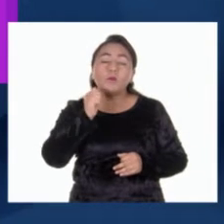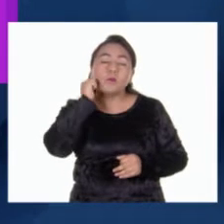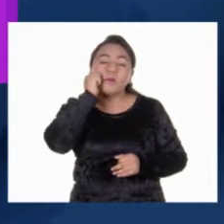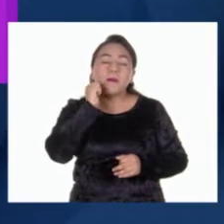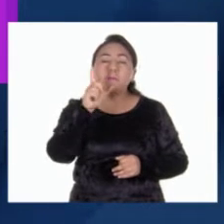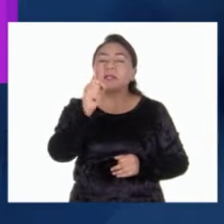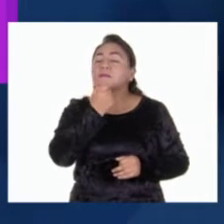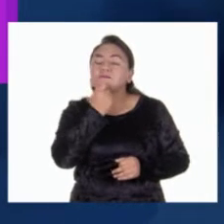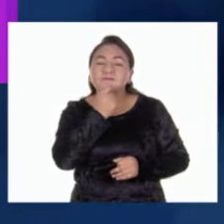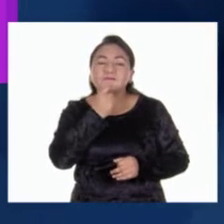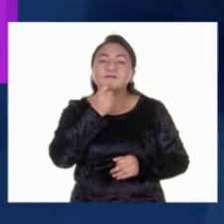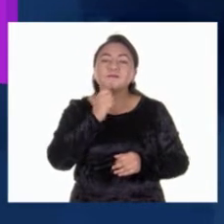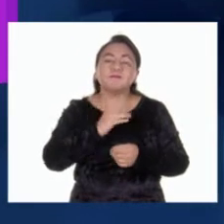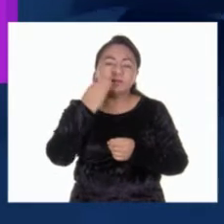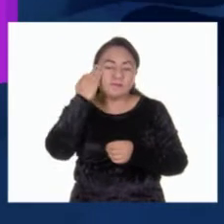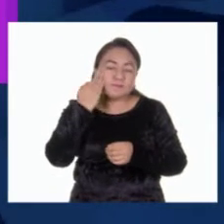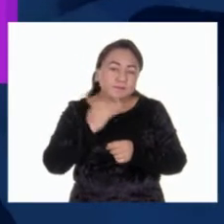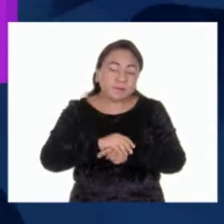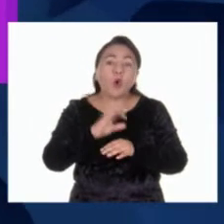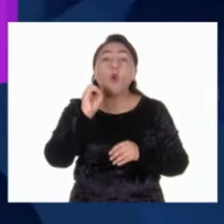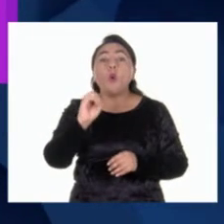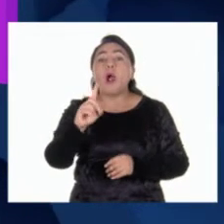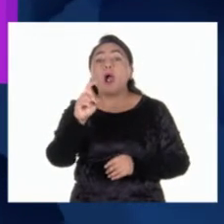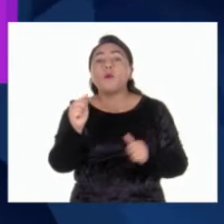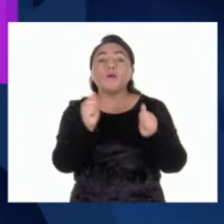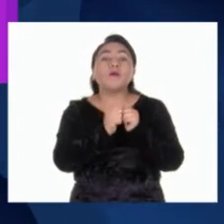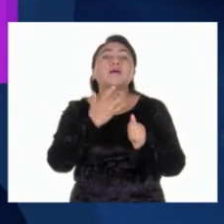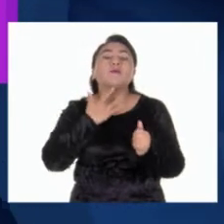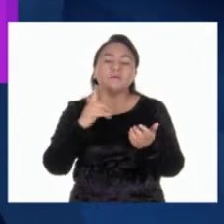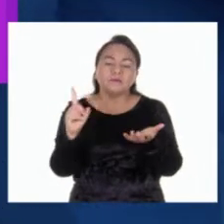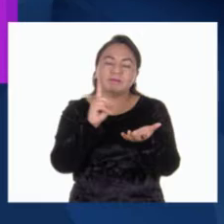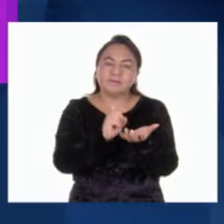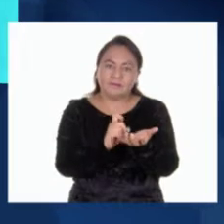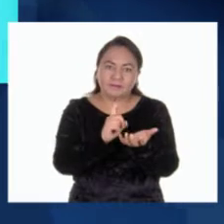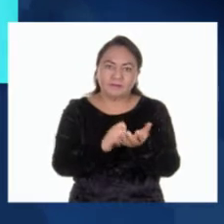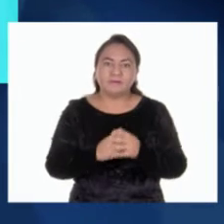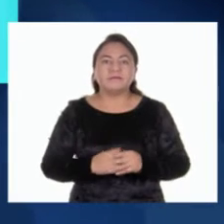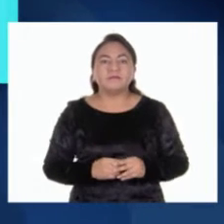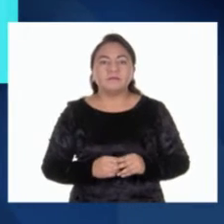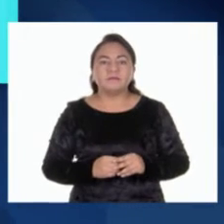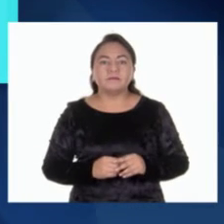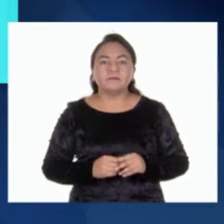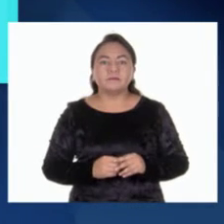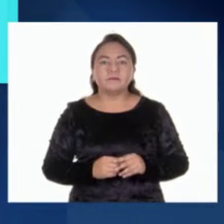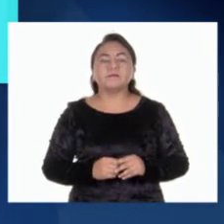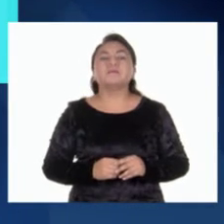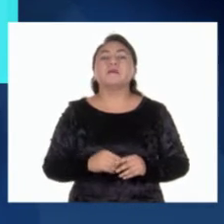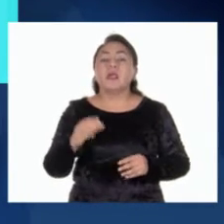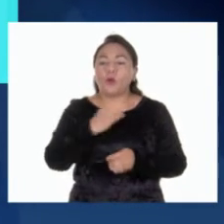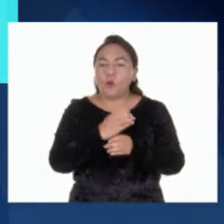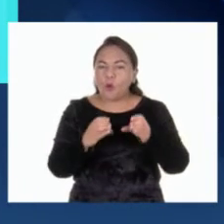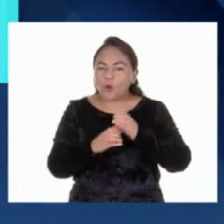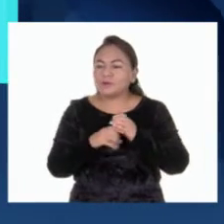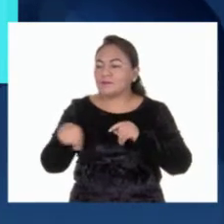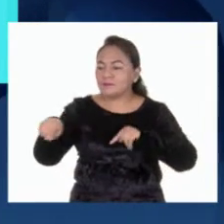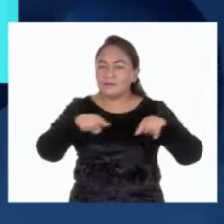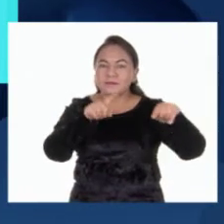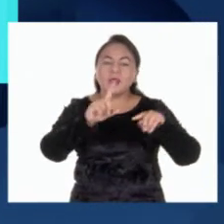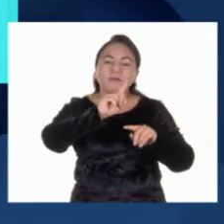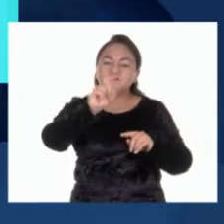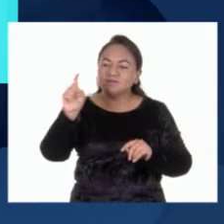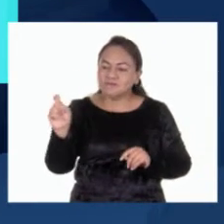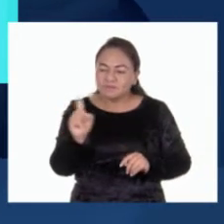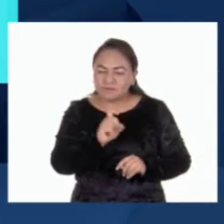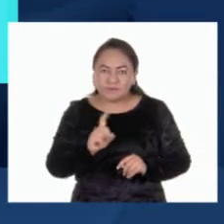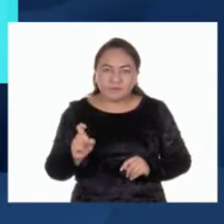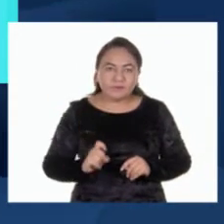durante 20 segundos o aplica desinfectante a base de agua y alcohol. Desinfecta las superficies de los objetos que